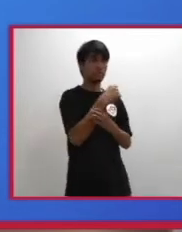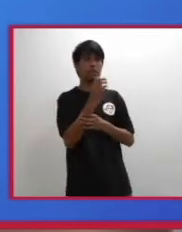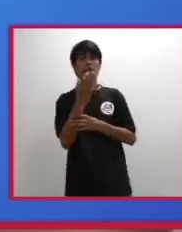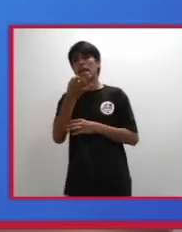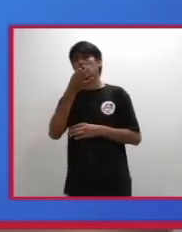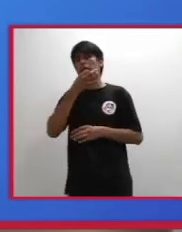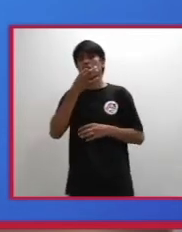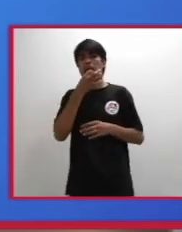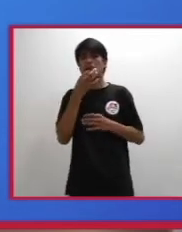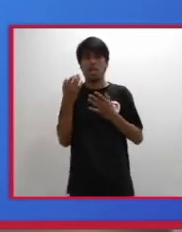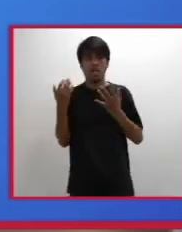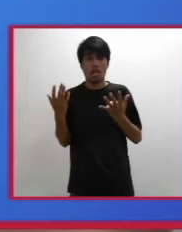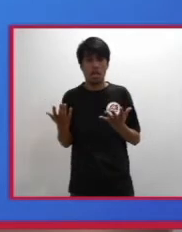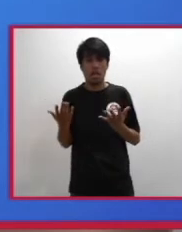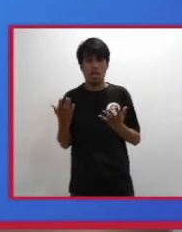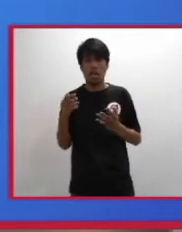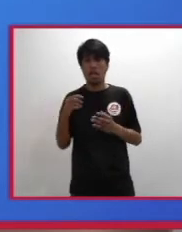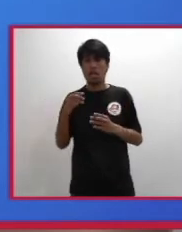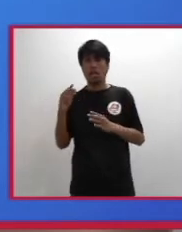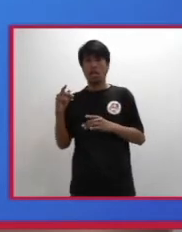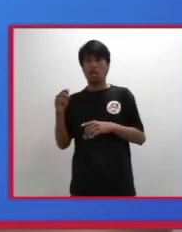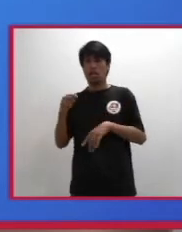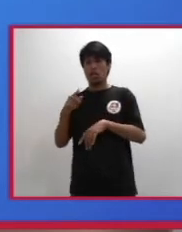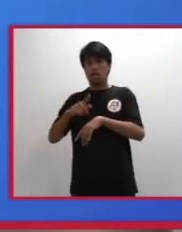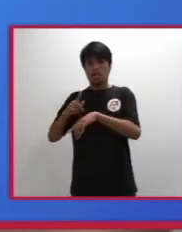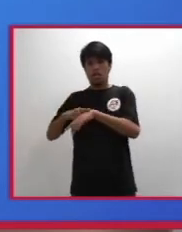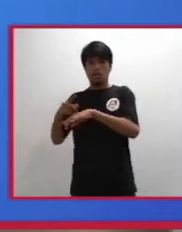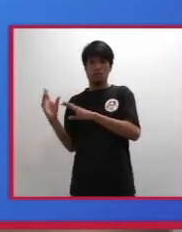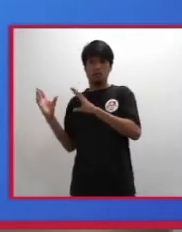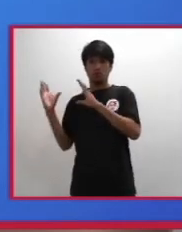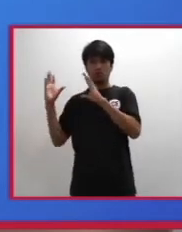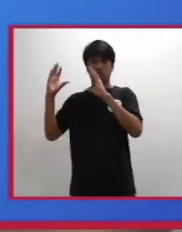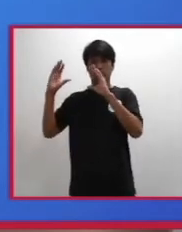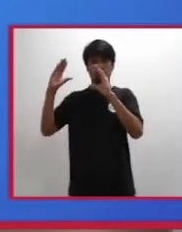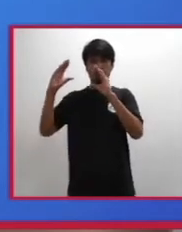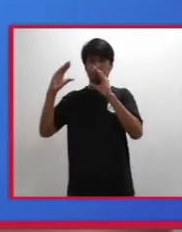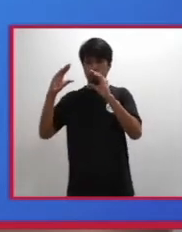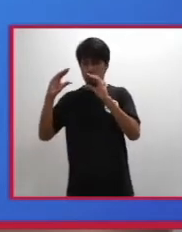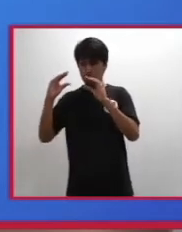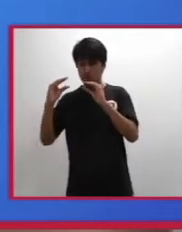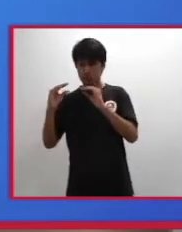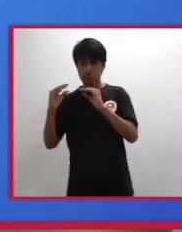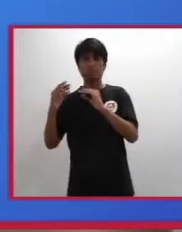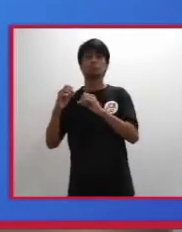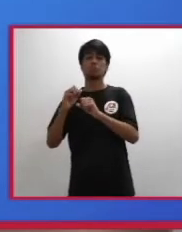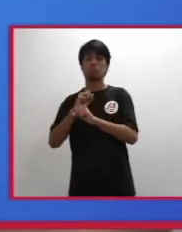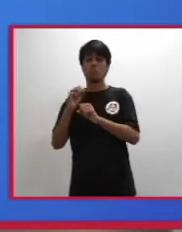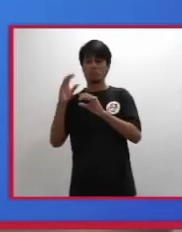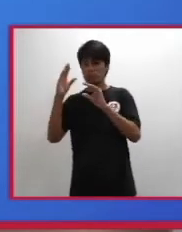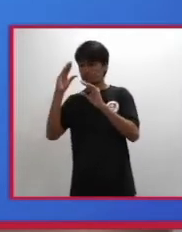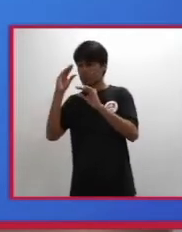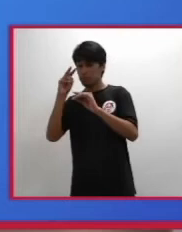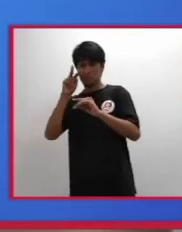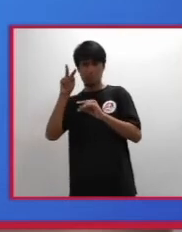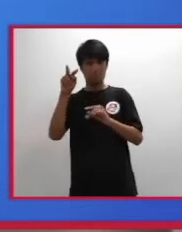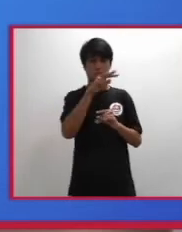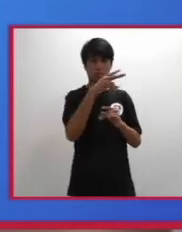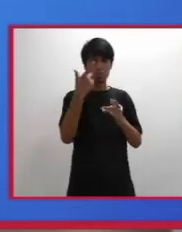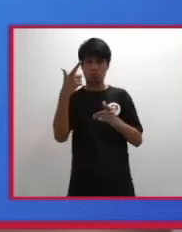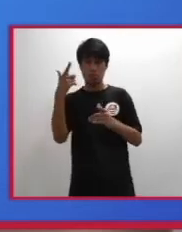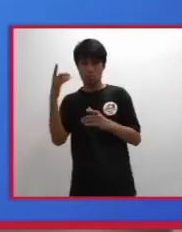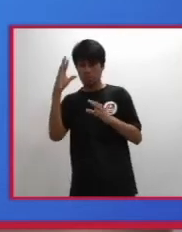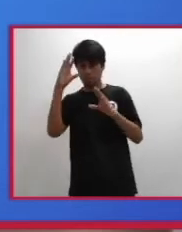puede suceder en este caso de situaciones, ¿verdad? Lo que ocurre comúnmente es de que